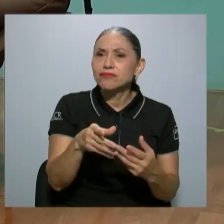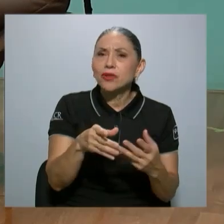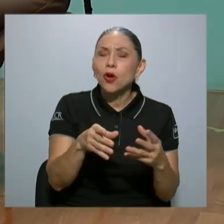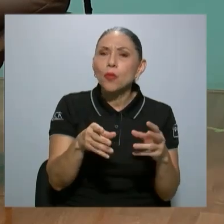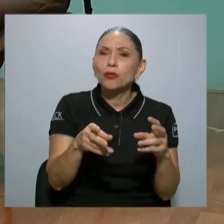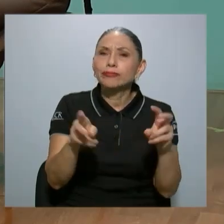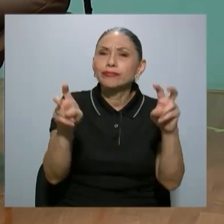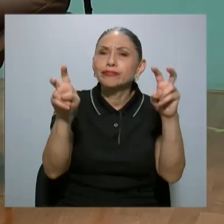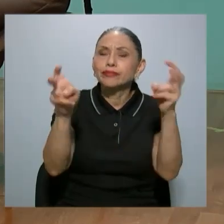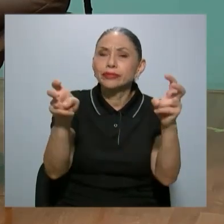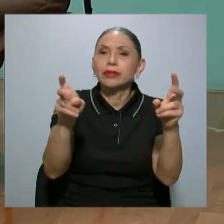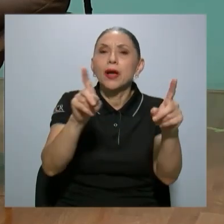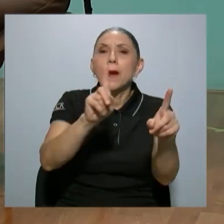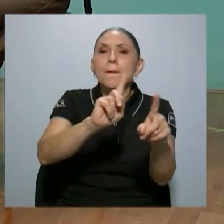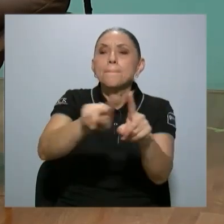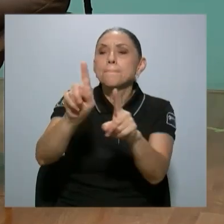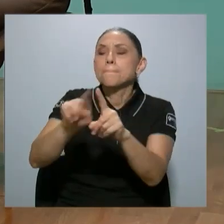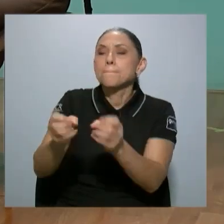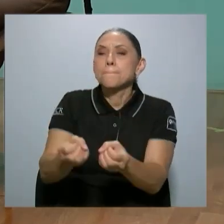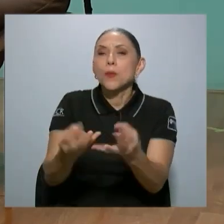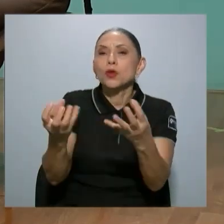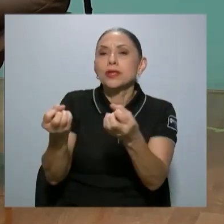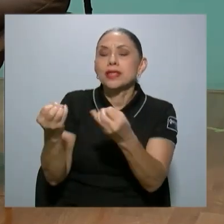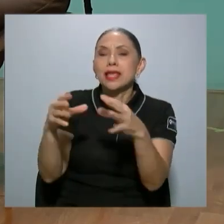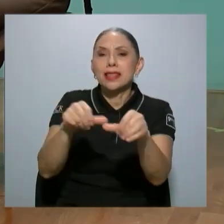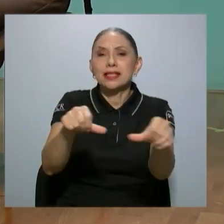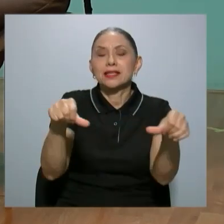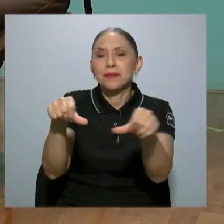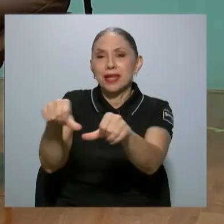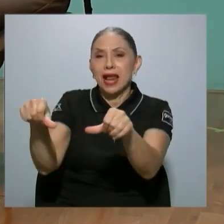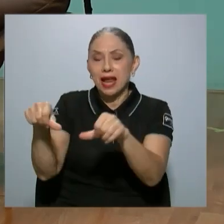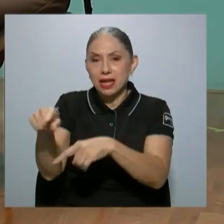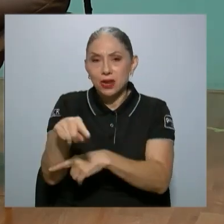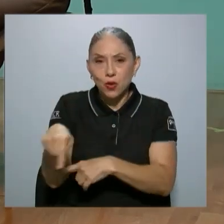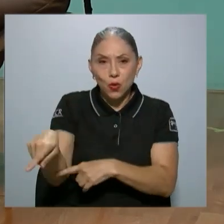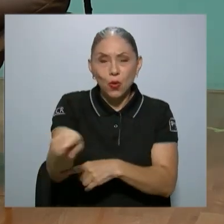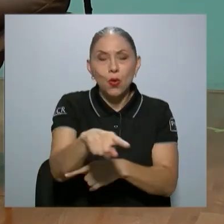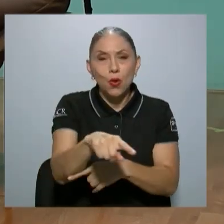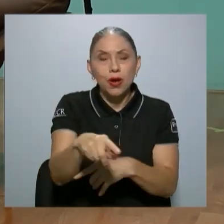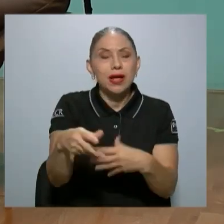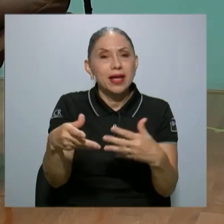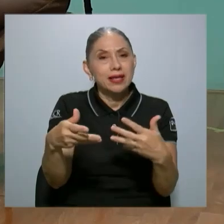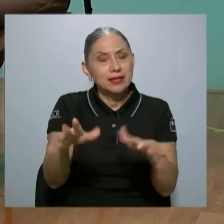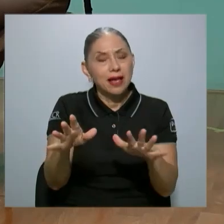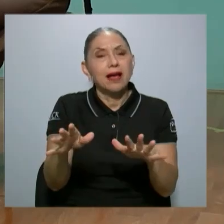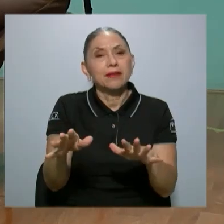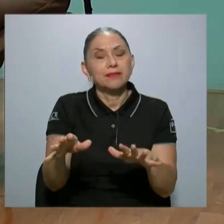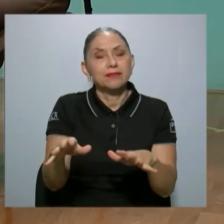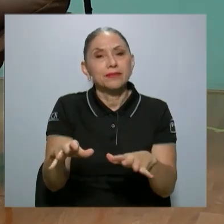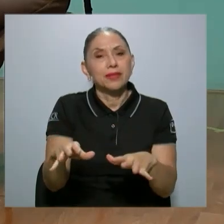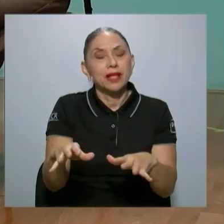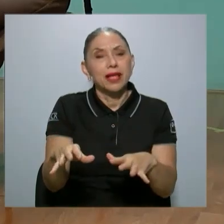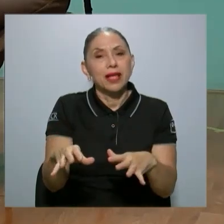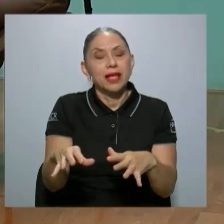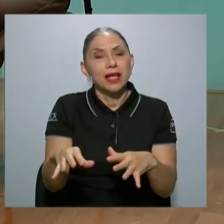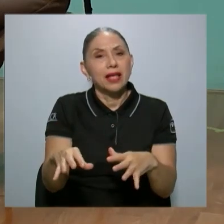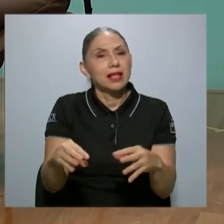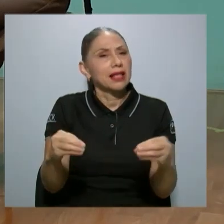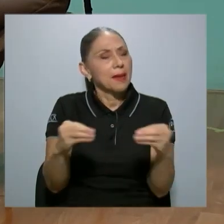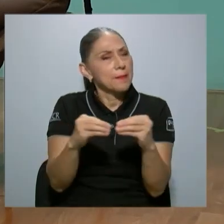que se está adoptando le da mucho